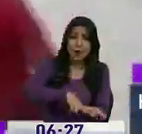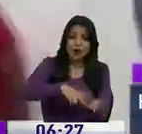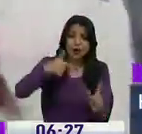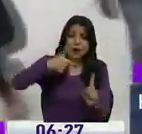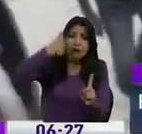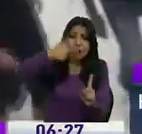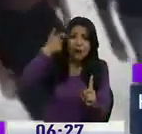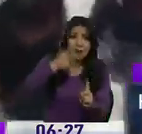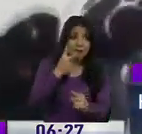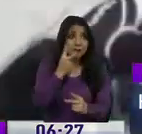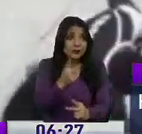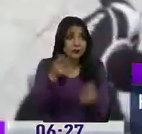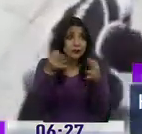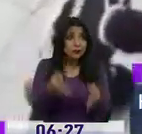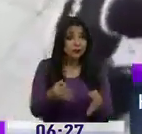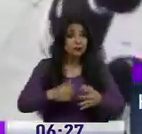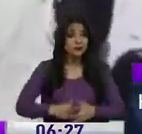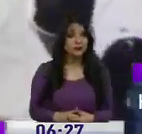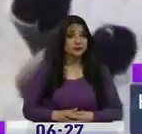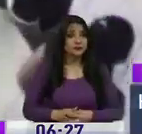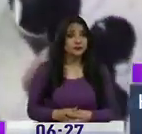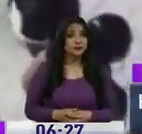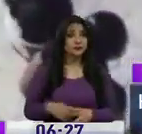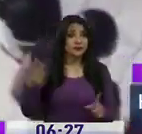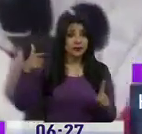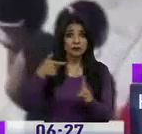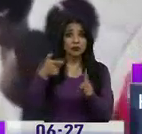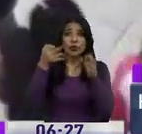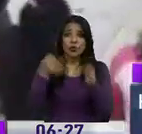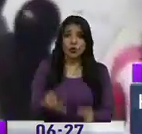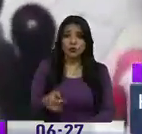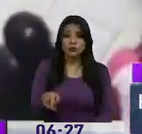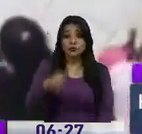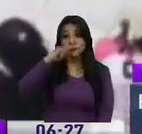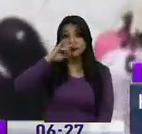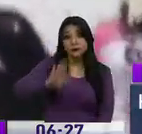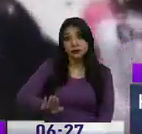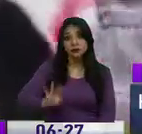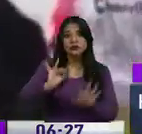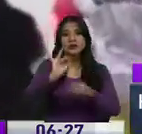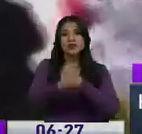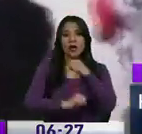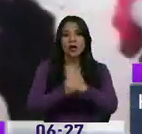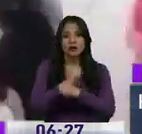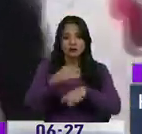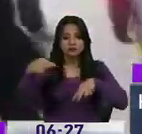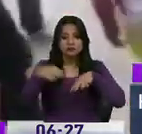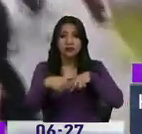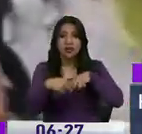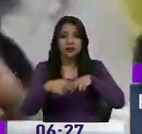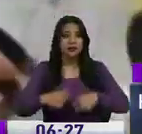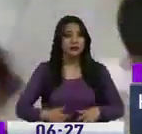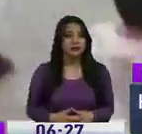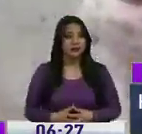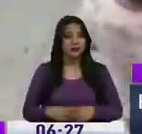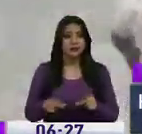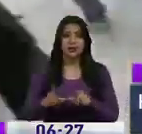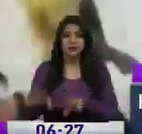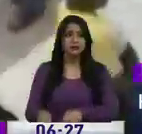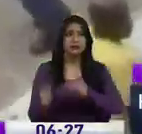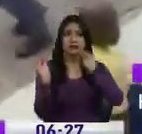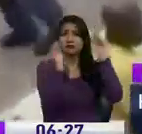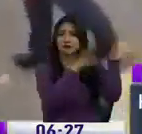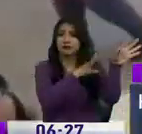ocasiones una de esas balas y vio a un menor de 7 años en su pierna derecha rápidamente fue llevado a un centro de salud